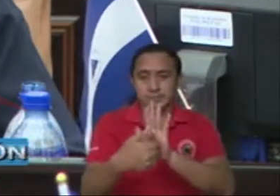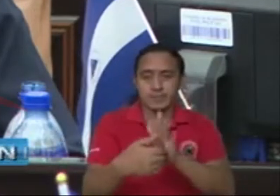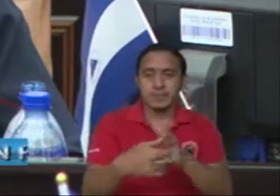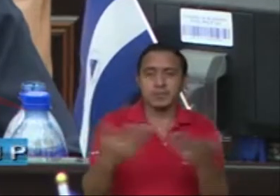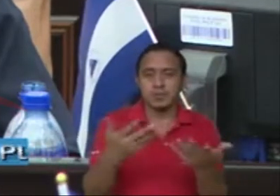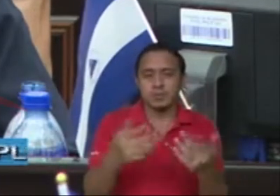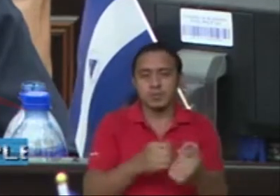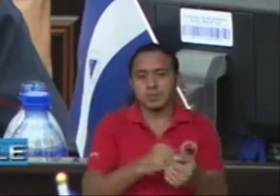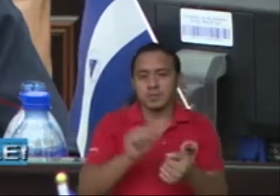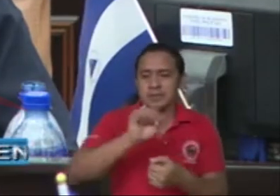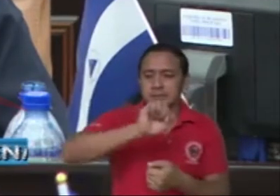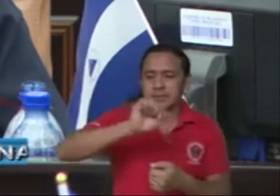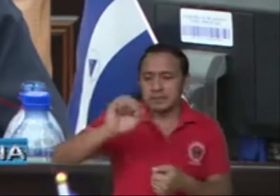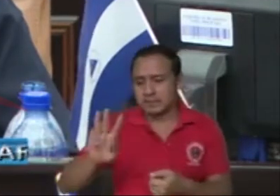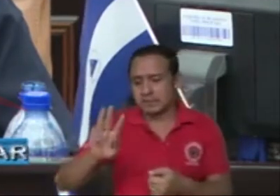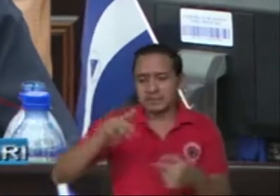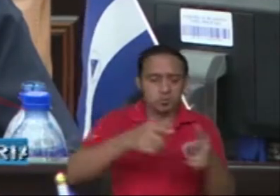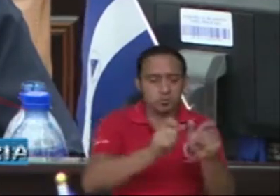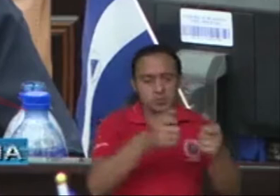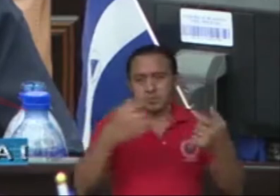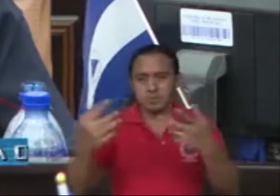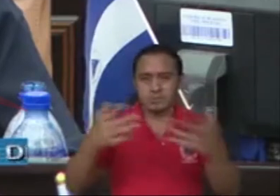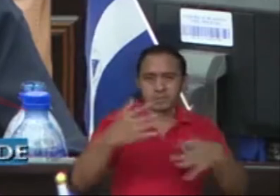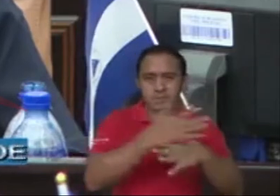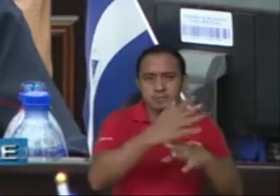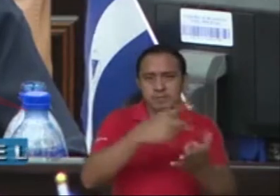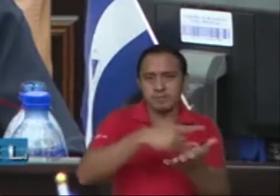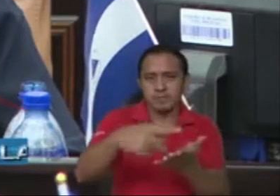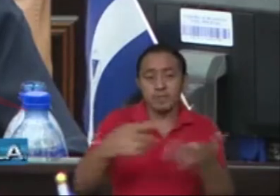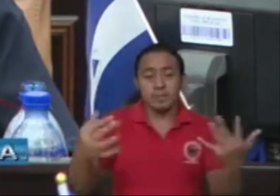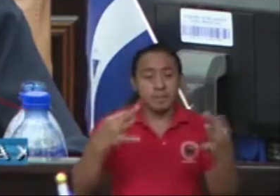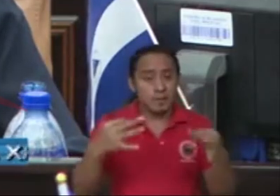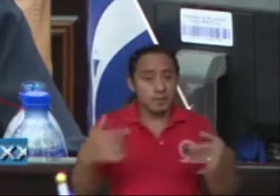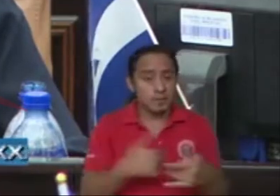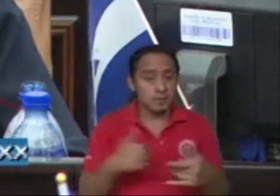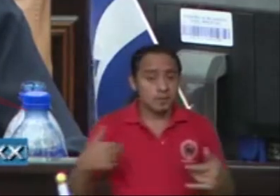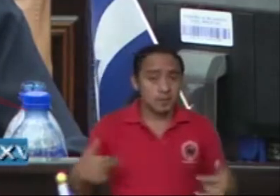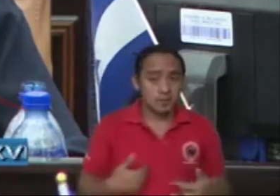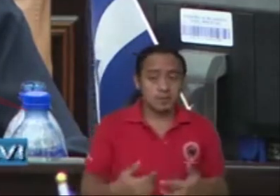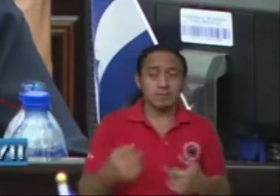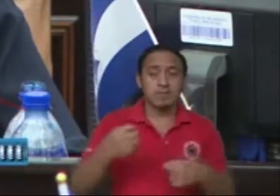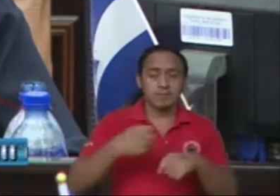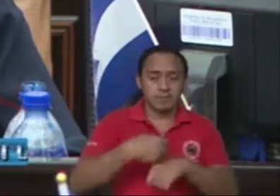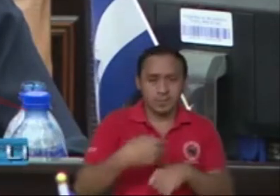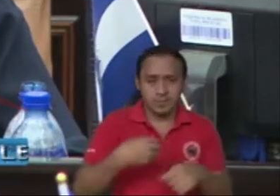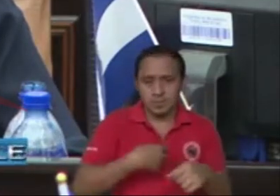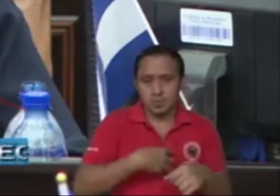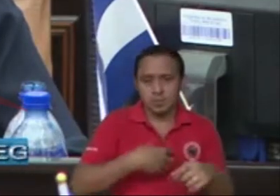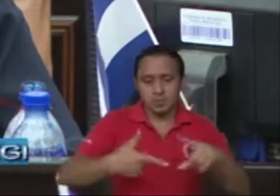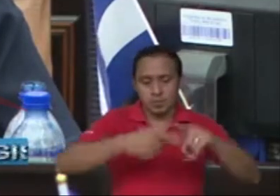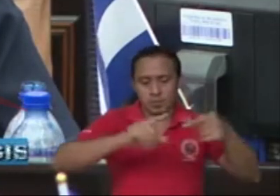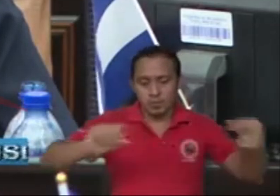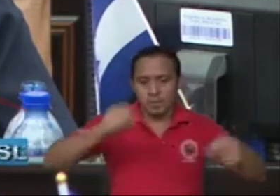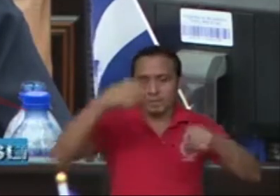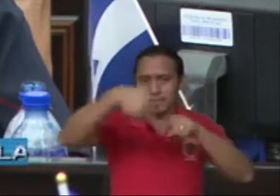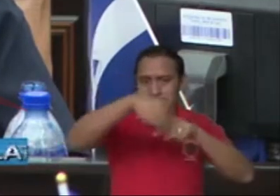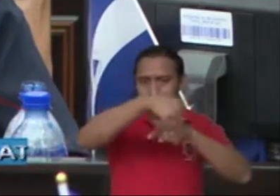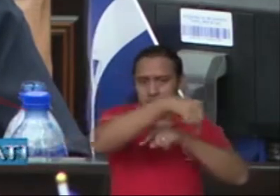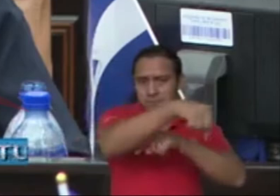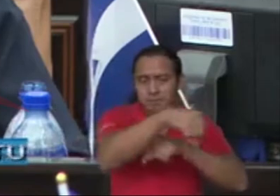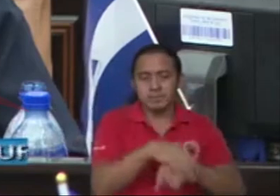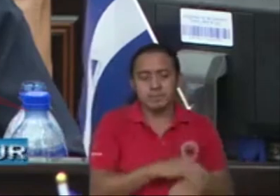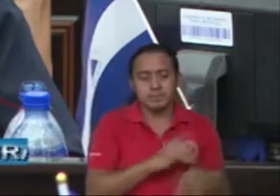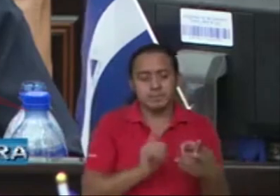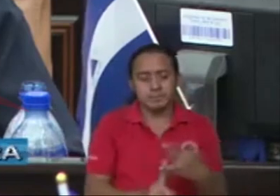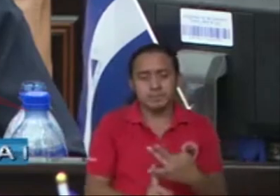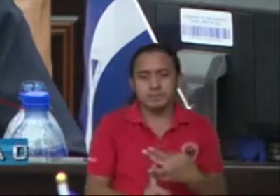ternas propuestas por los partidos políticos para la conformación de los consejos electorales municipales.